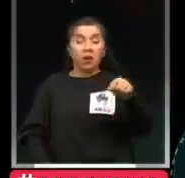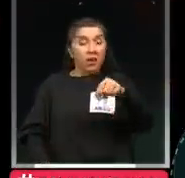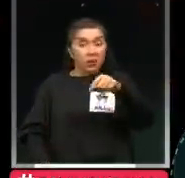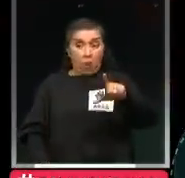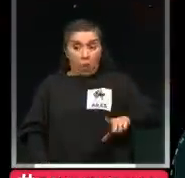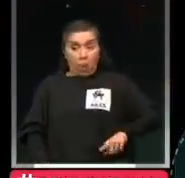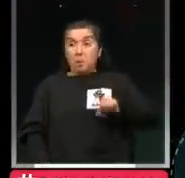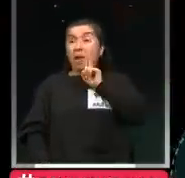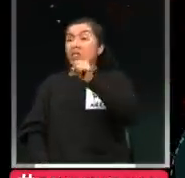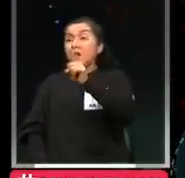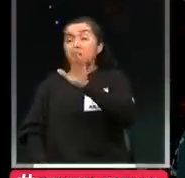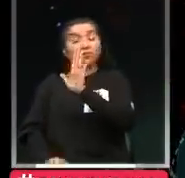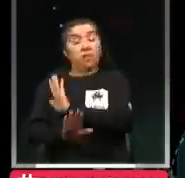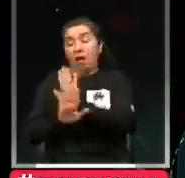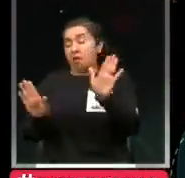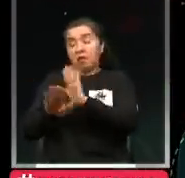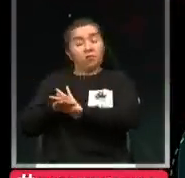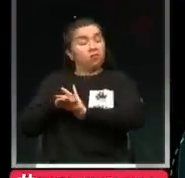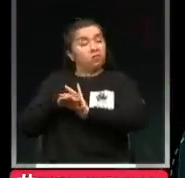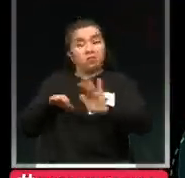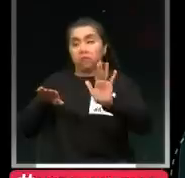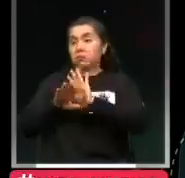Esto no es culpa de nadie.